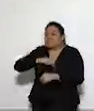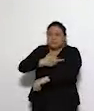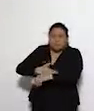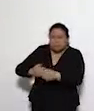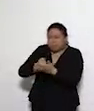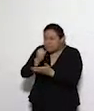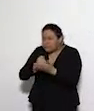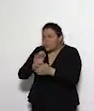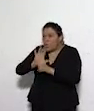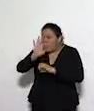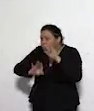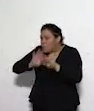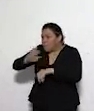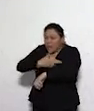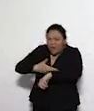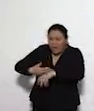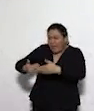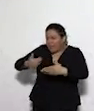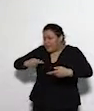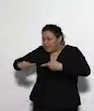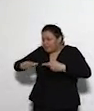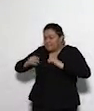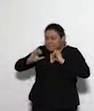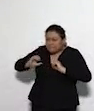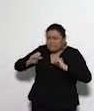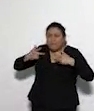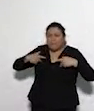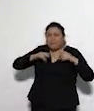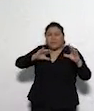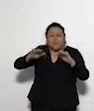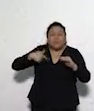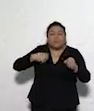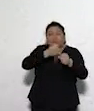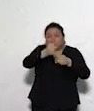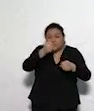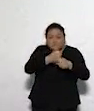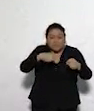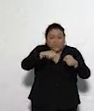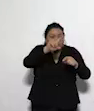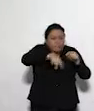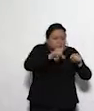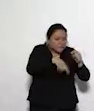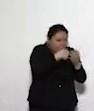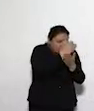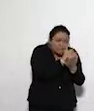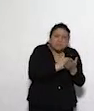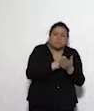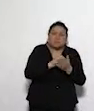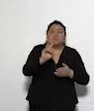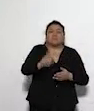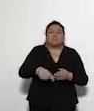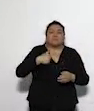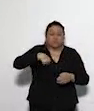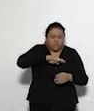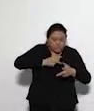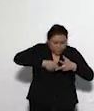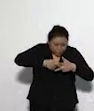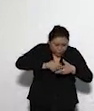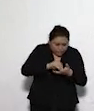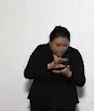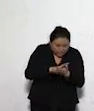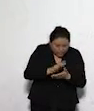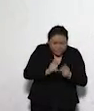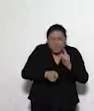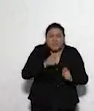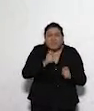manera de hacer frente y prevenir que el delito y la violencia crezcan. Detrás de estos datos subyace la